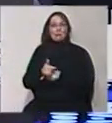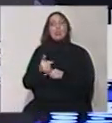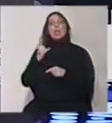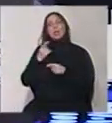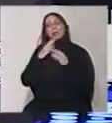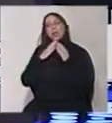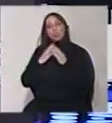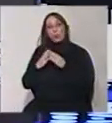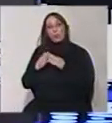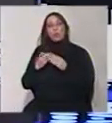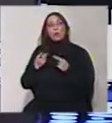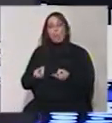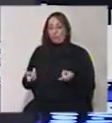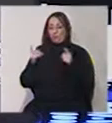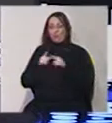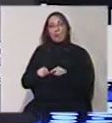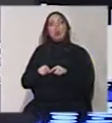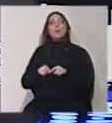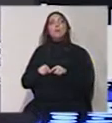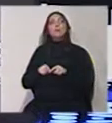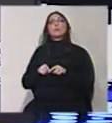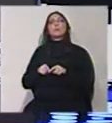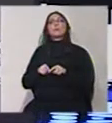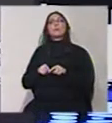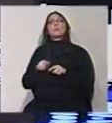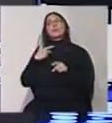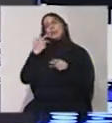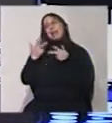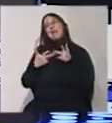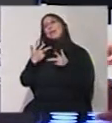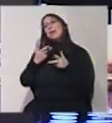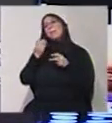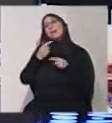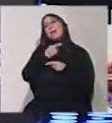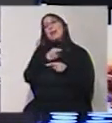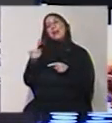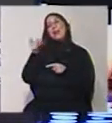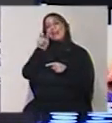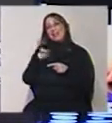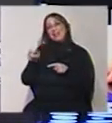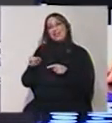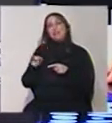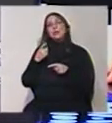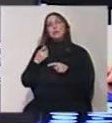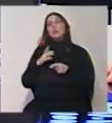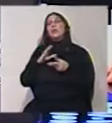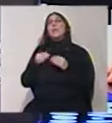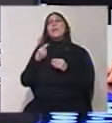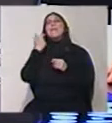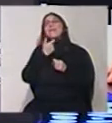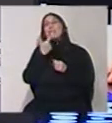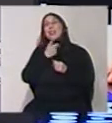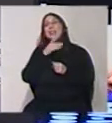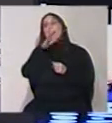encuesta, que yo vuelvo a ella porque me parece que hablamos para la gente, que da cuenta de una especie de falta de